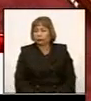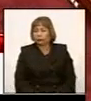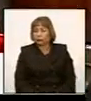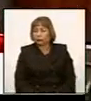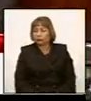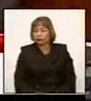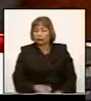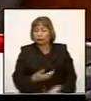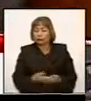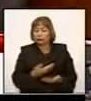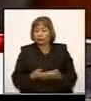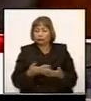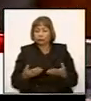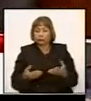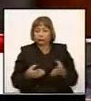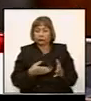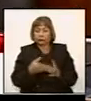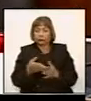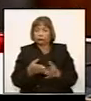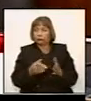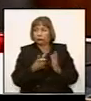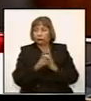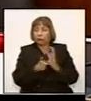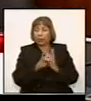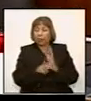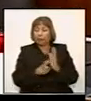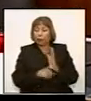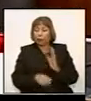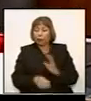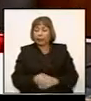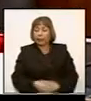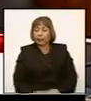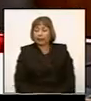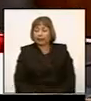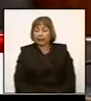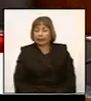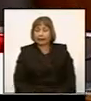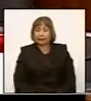Hemos procedido de acuerdo a lo solicitado por el congresista